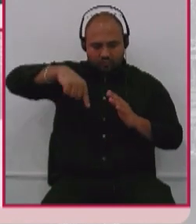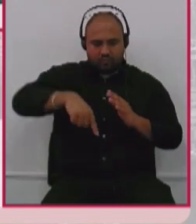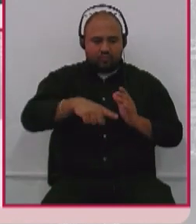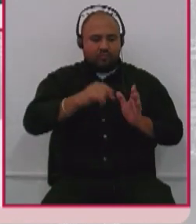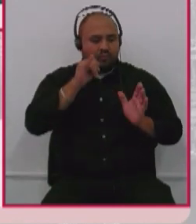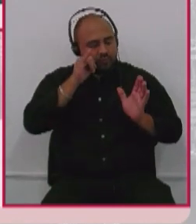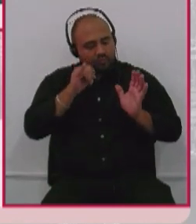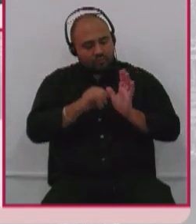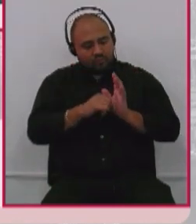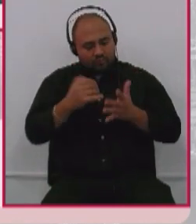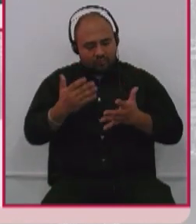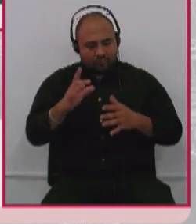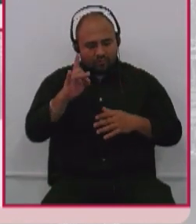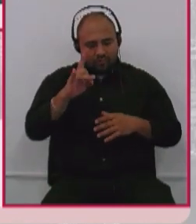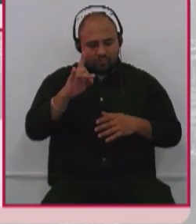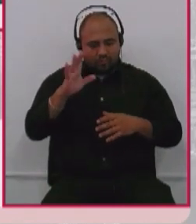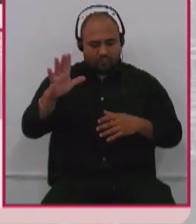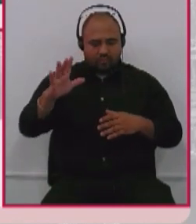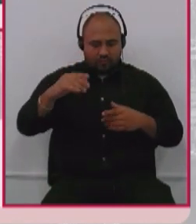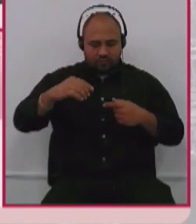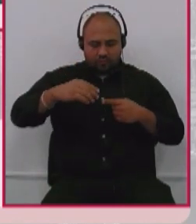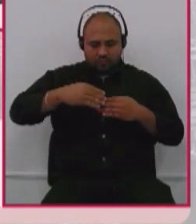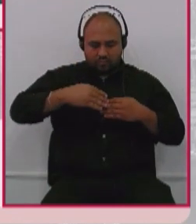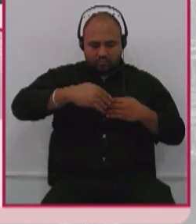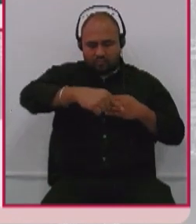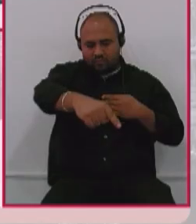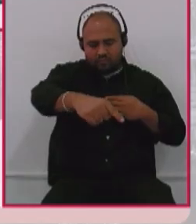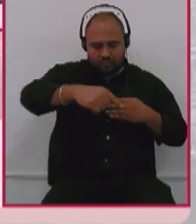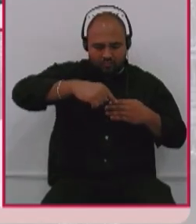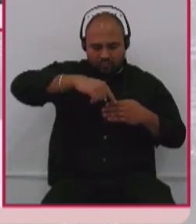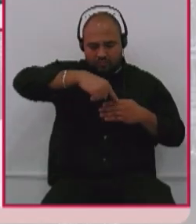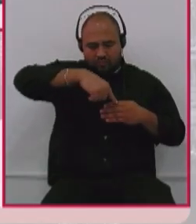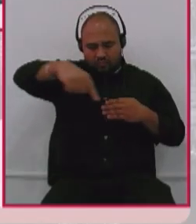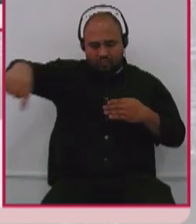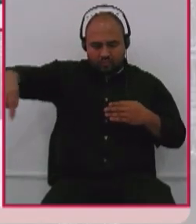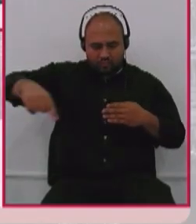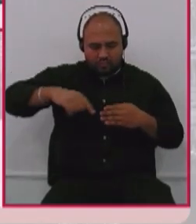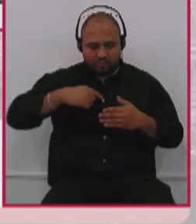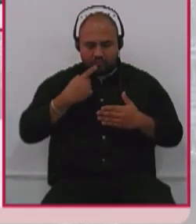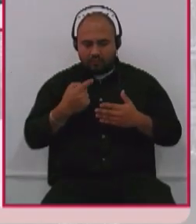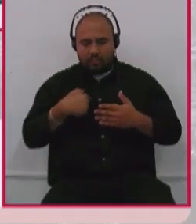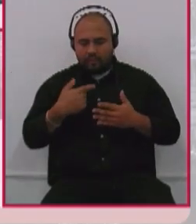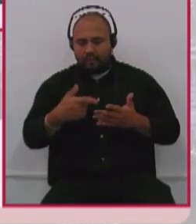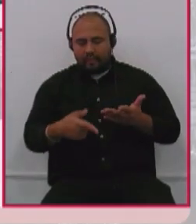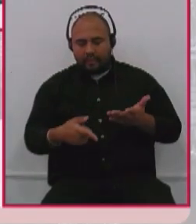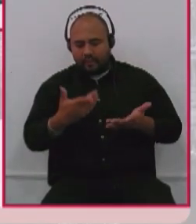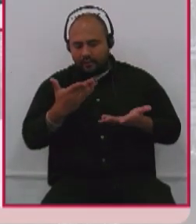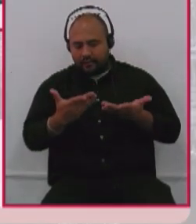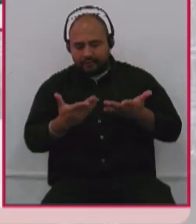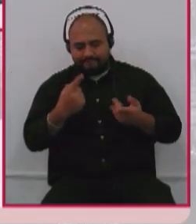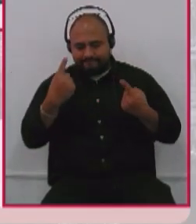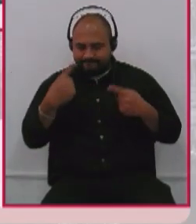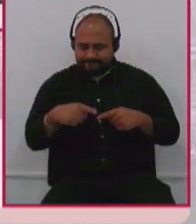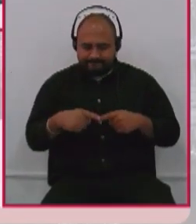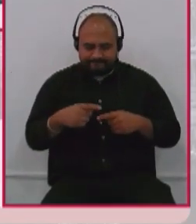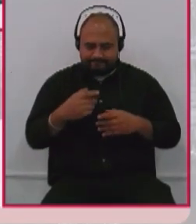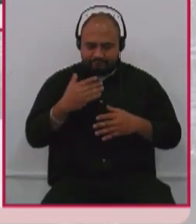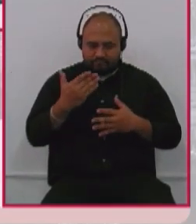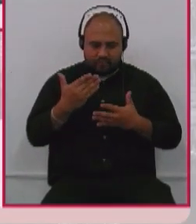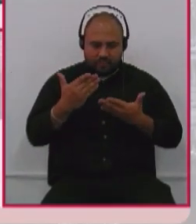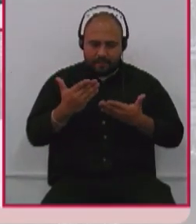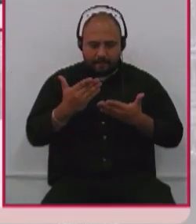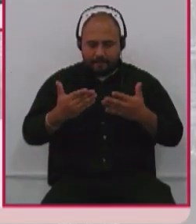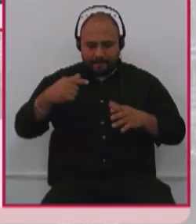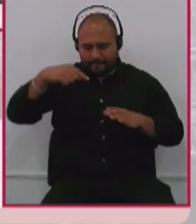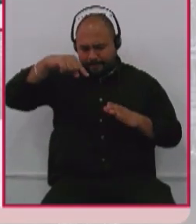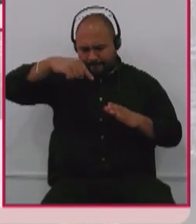5 metros, ¿no? Y no lo podíamos predecir. Podía ocurrir horas después de la